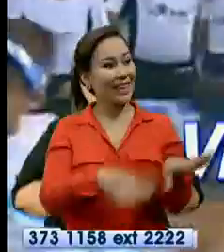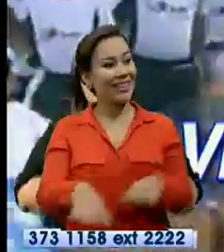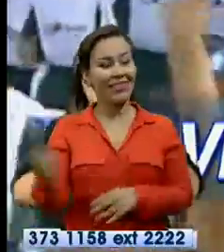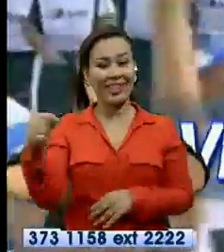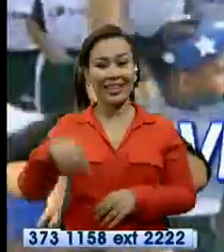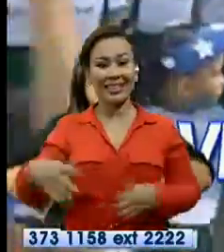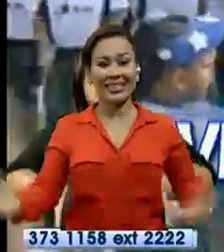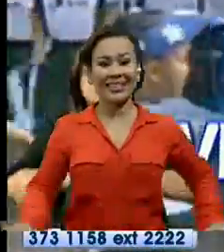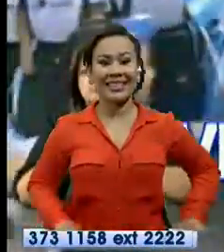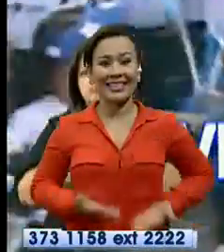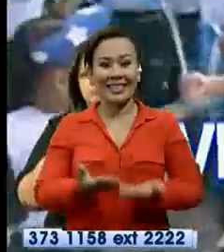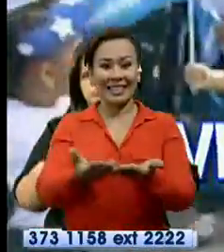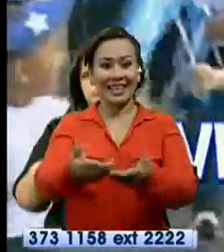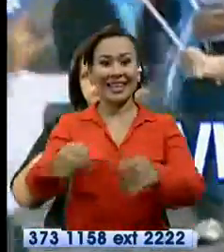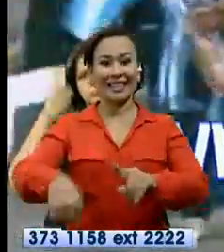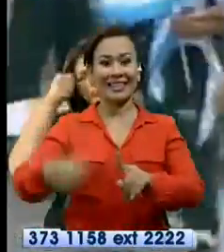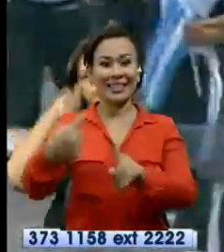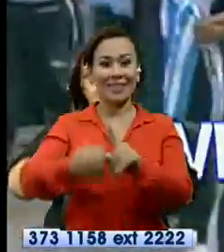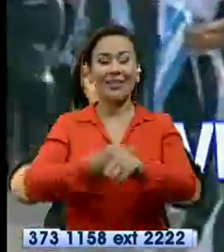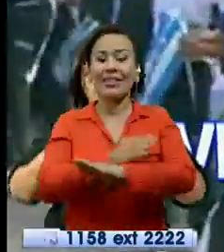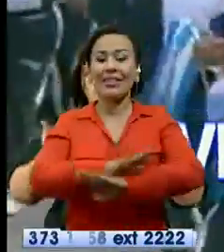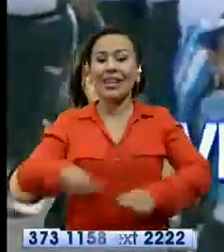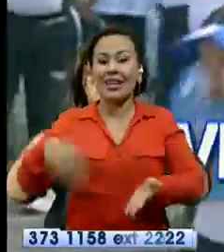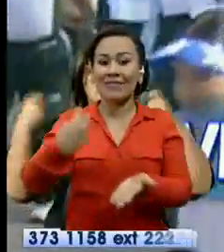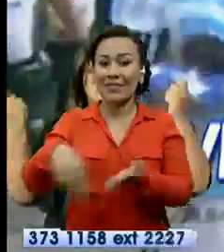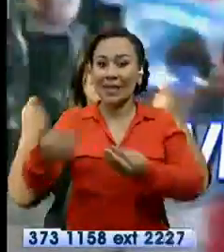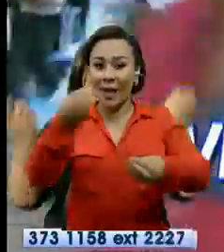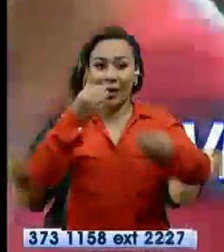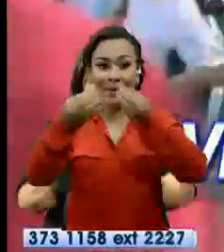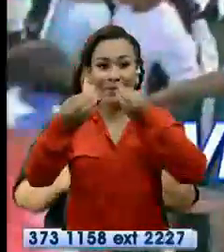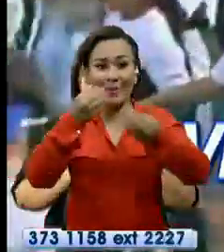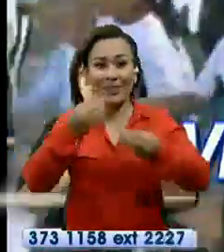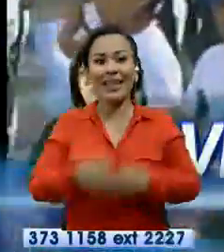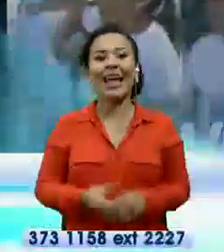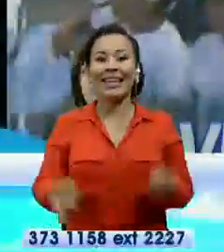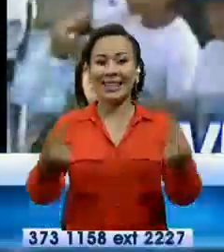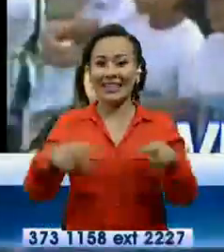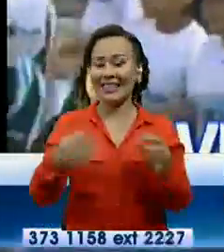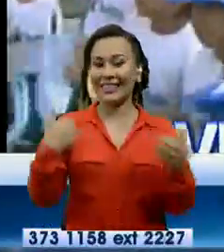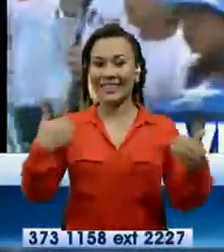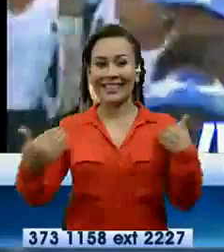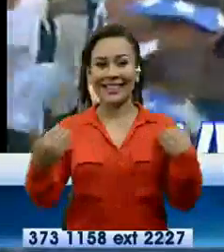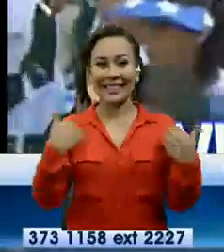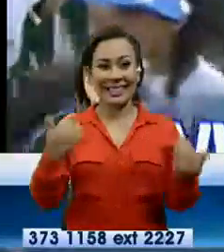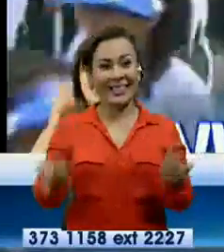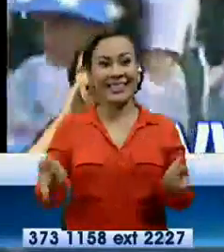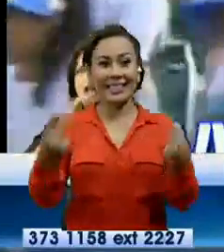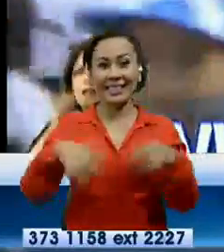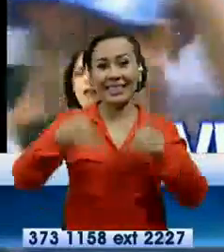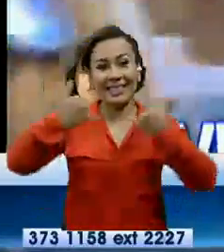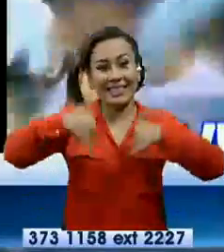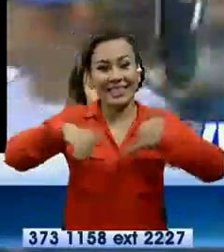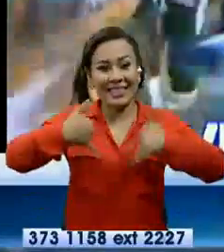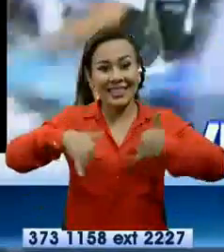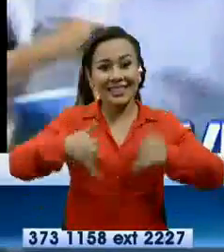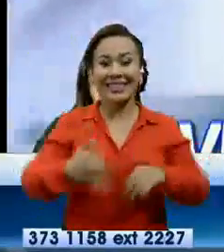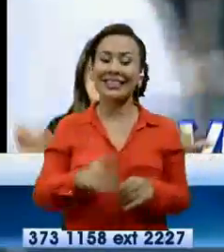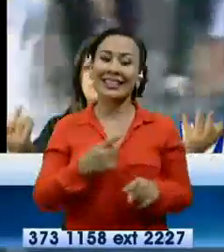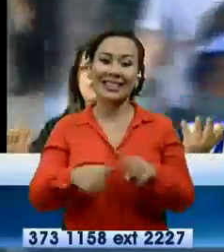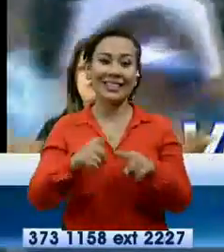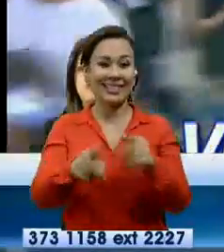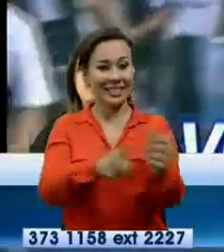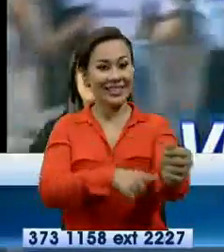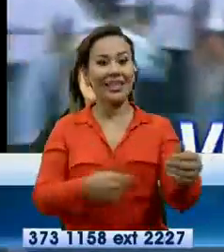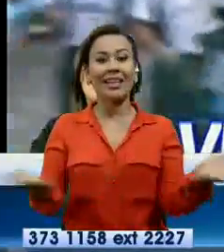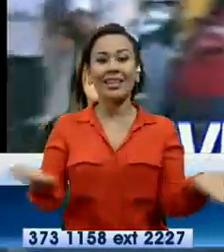que tendremos en este mes, ya con festivales gastronómicos, presentaciones artísticas, juegos tradicionales,